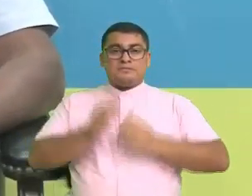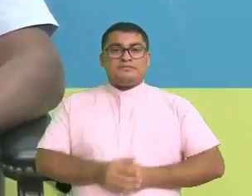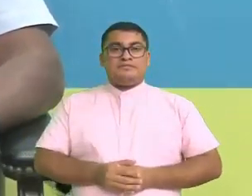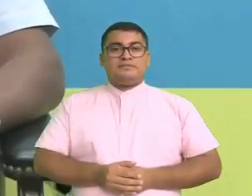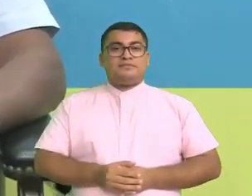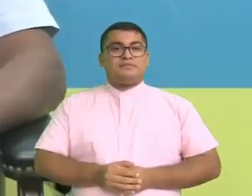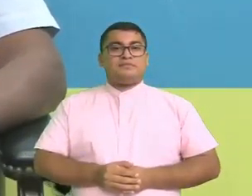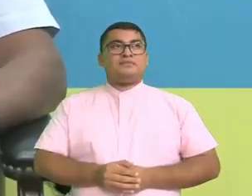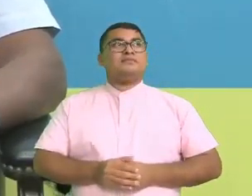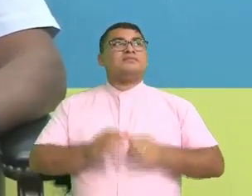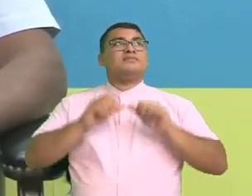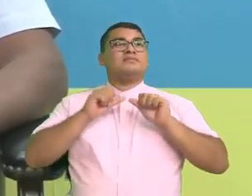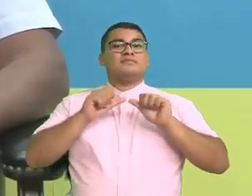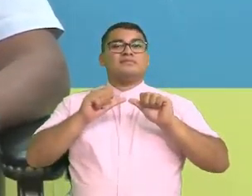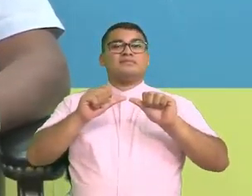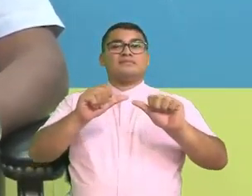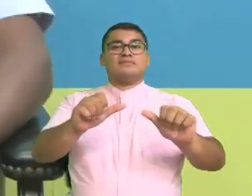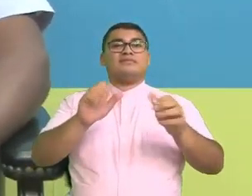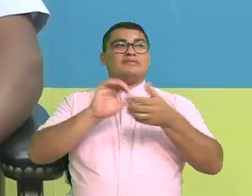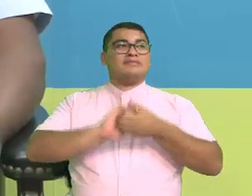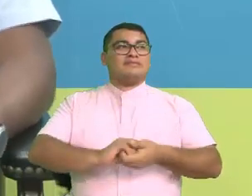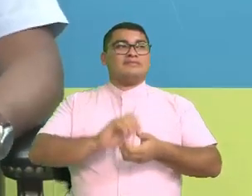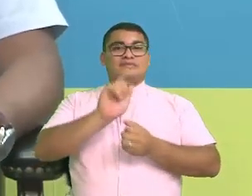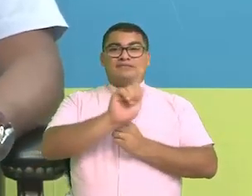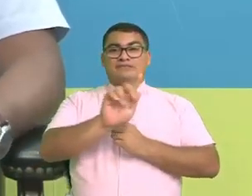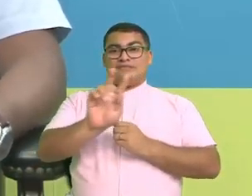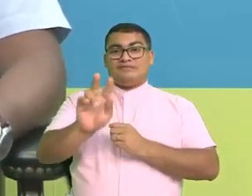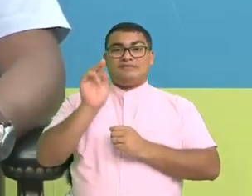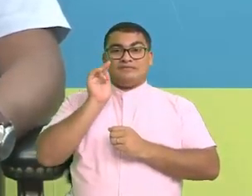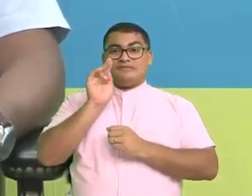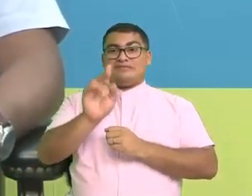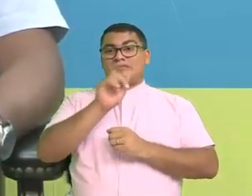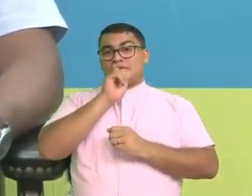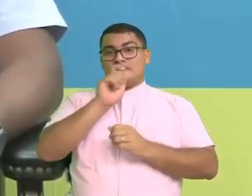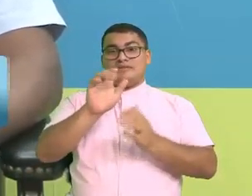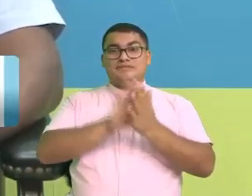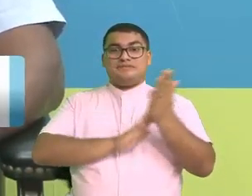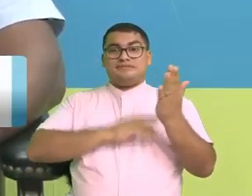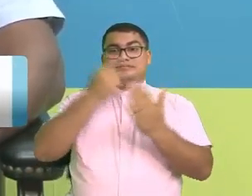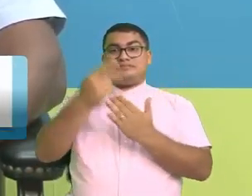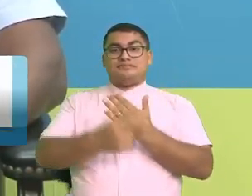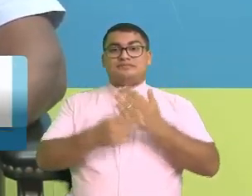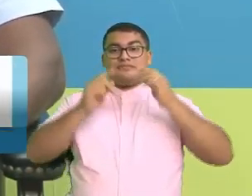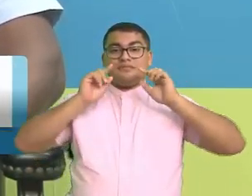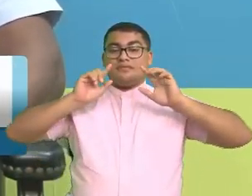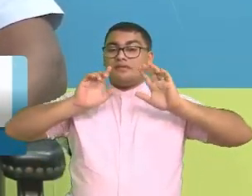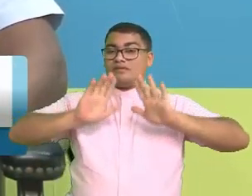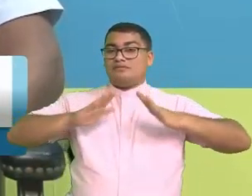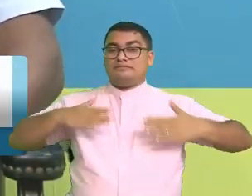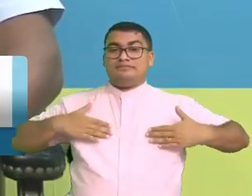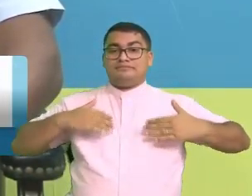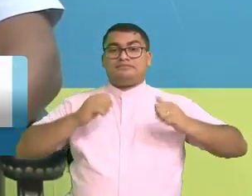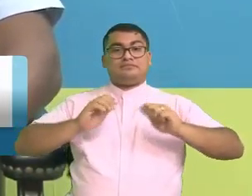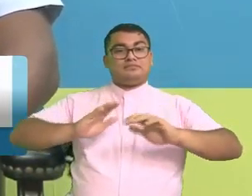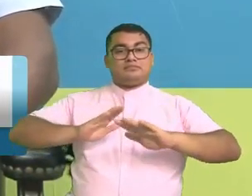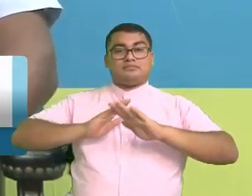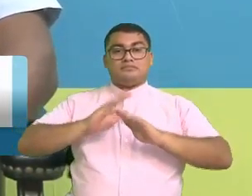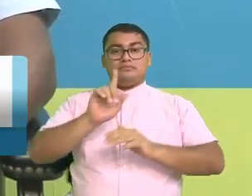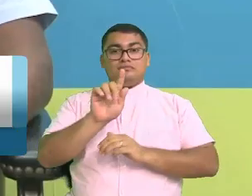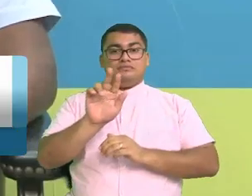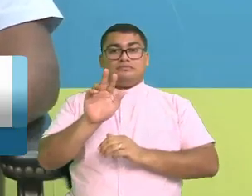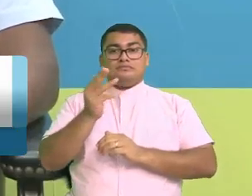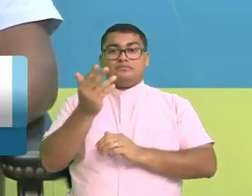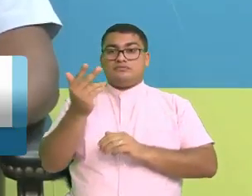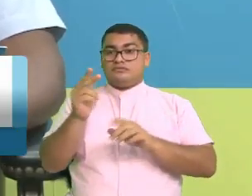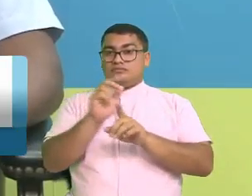Lo confunden con estamos reflujo. De regreso, amigos televidentes, en su gustado programa Prevenir y Salud, a través de la señal del canal 98, el